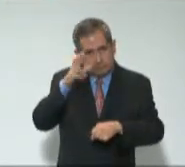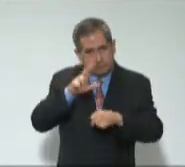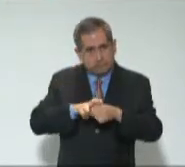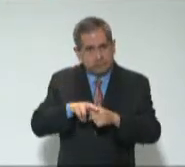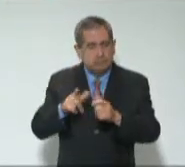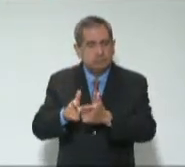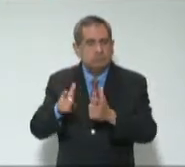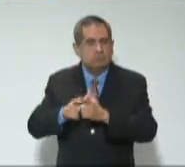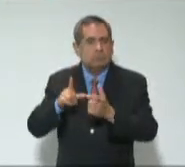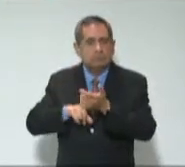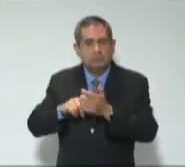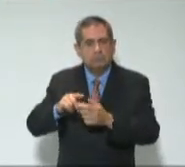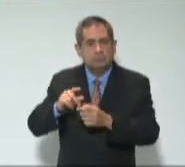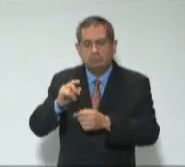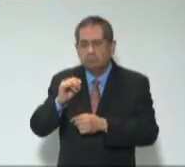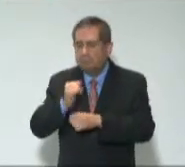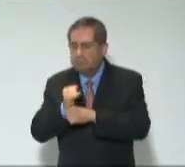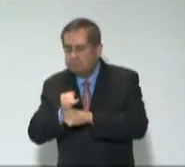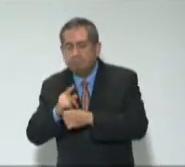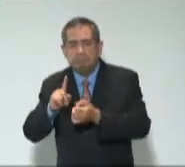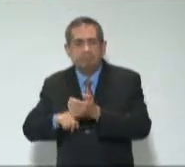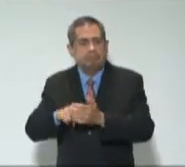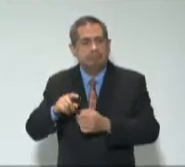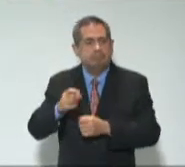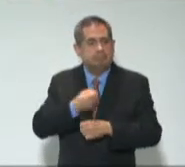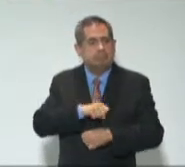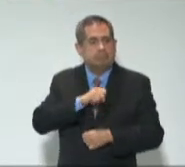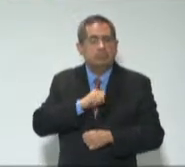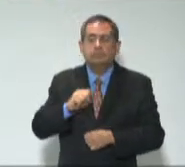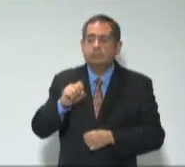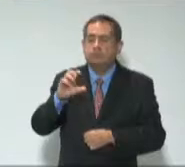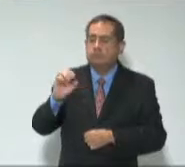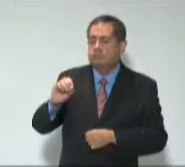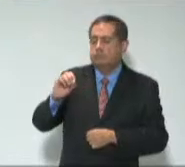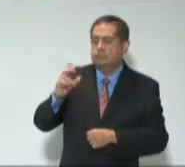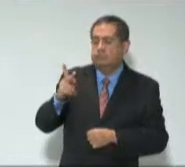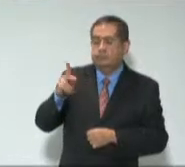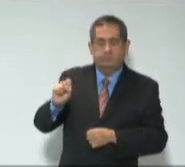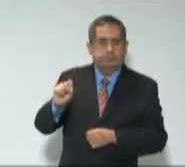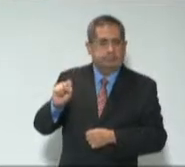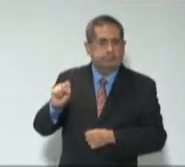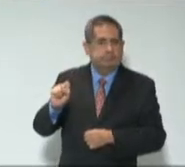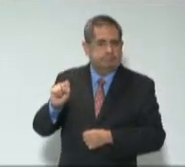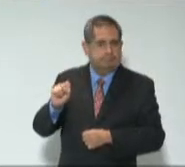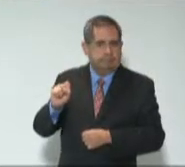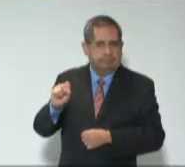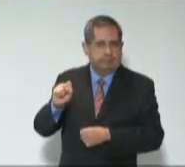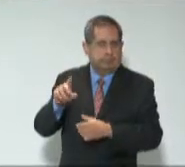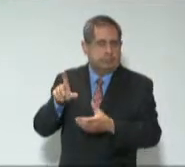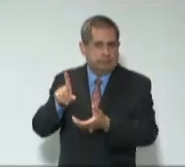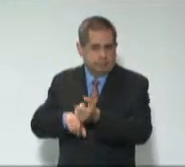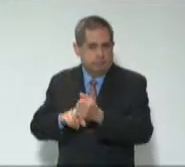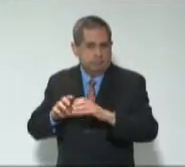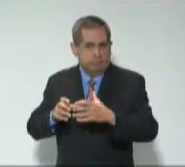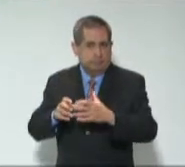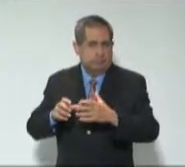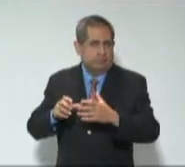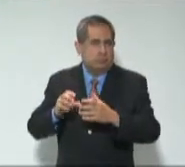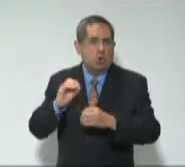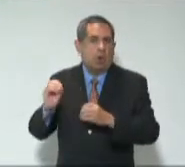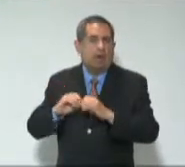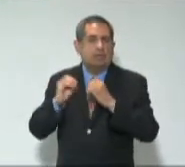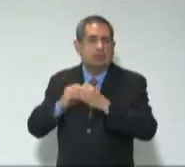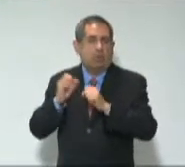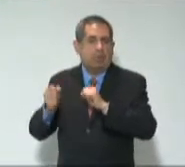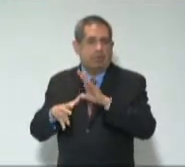departamento de inteligencia de la salud de la organización Panamericana de la salud para nosotros resulta muy trascendente